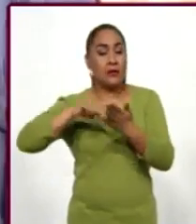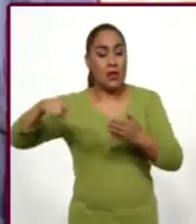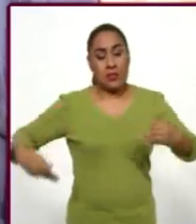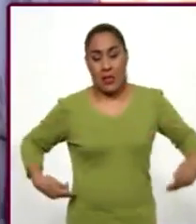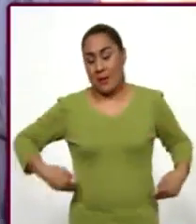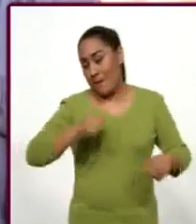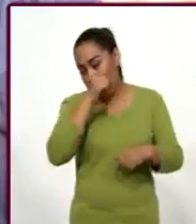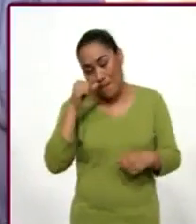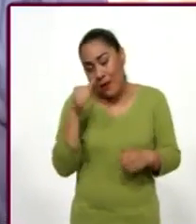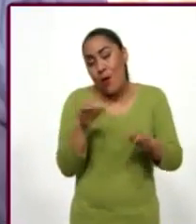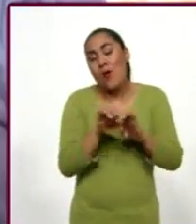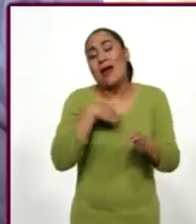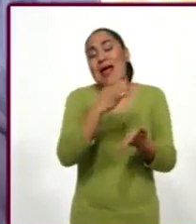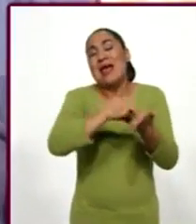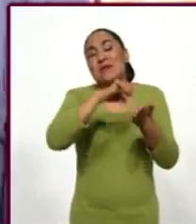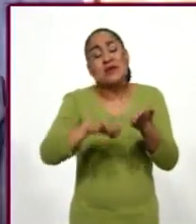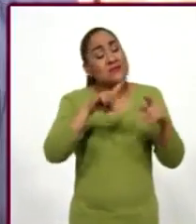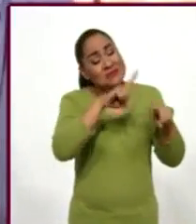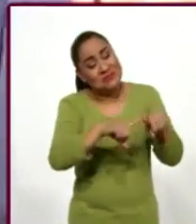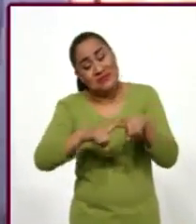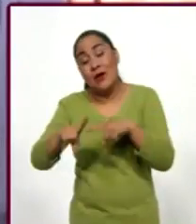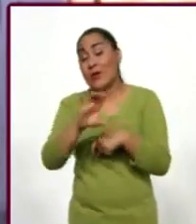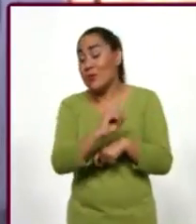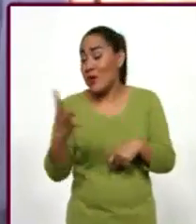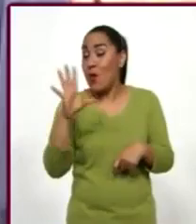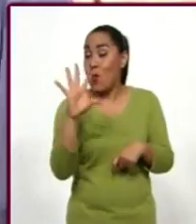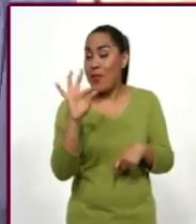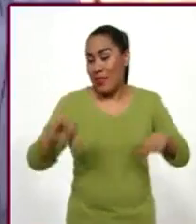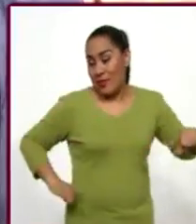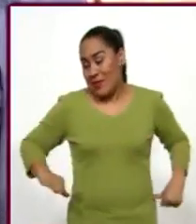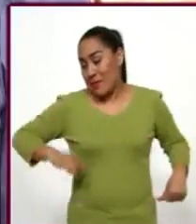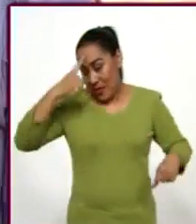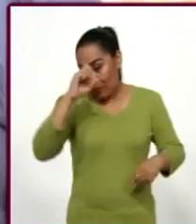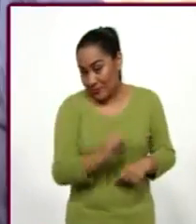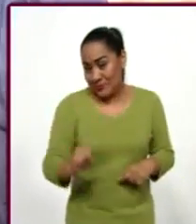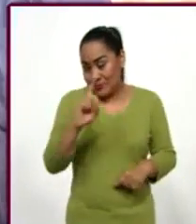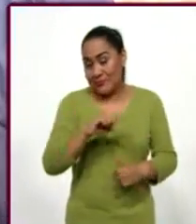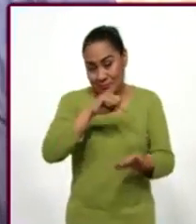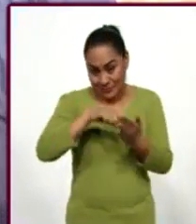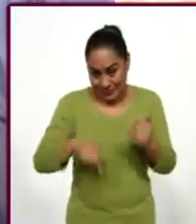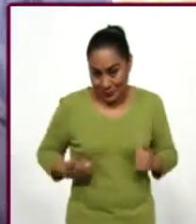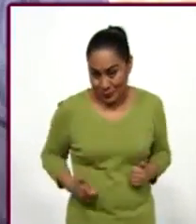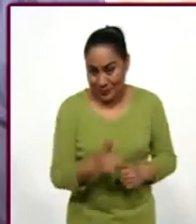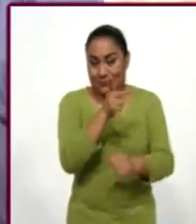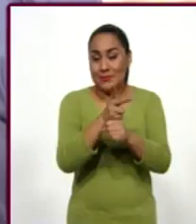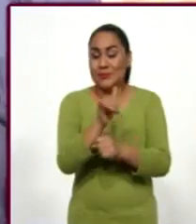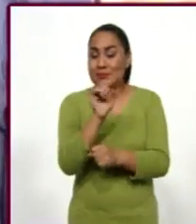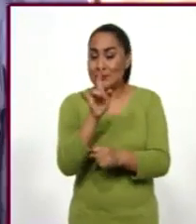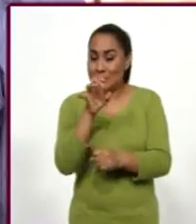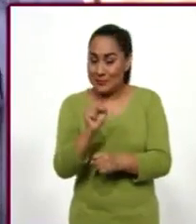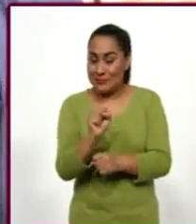solo por mencionar un ejemplo de las más de 40 actividades en este fin de semana desde guanajuato con imágenes de josé luis cortez